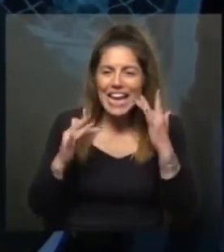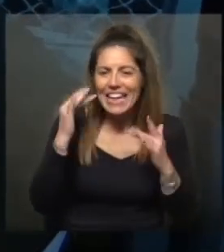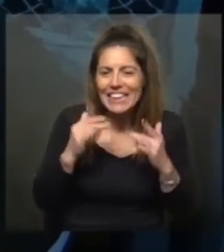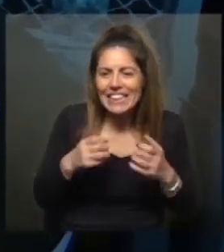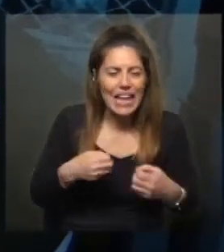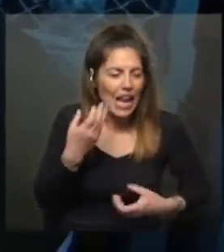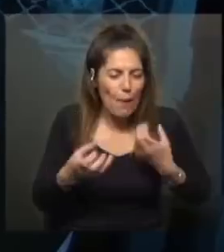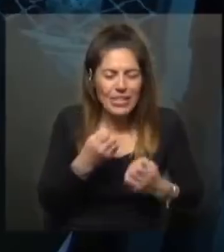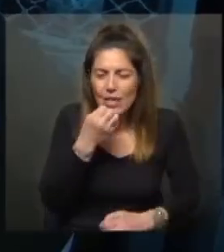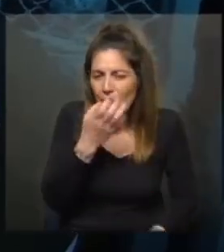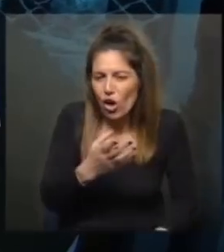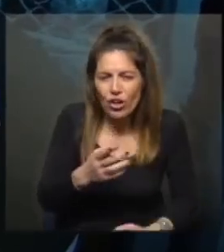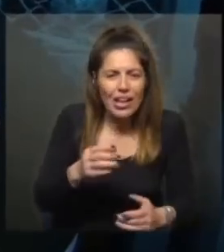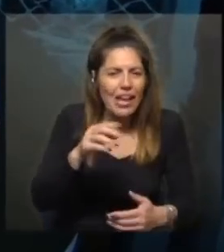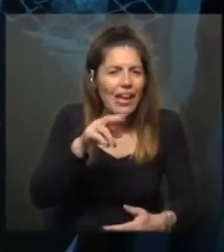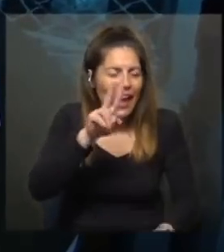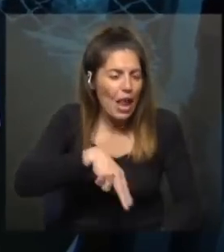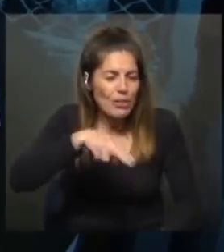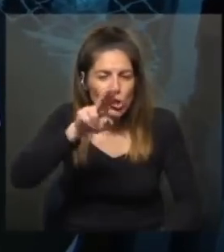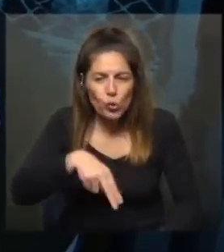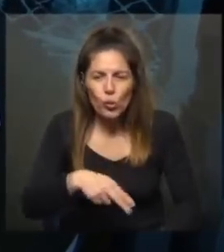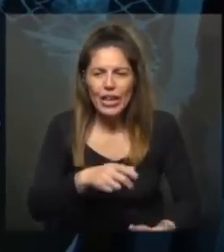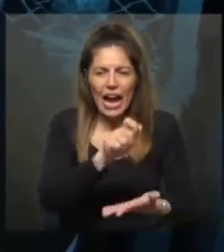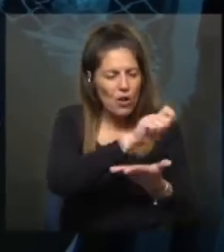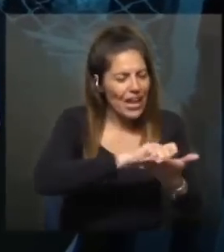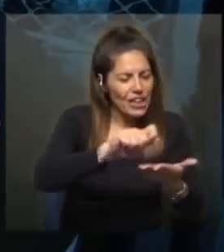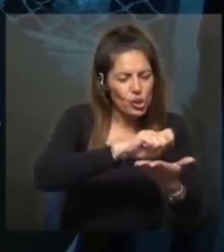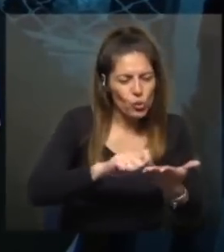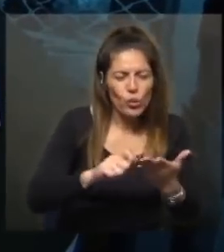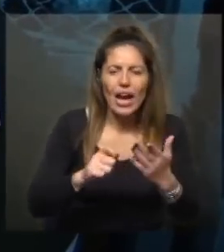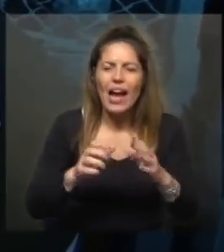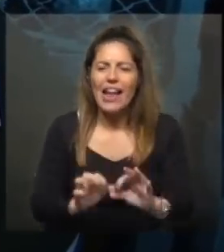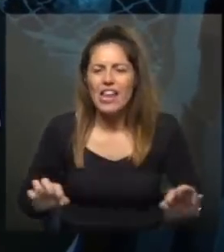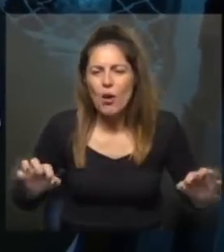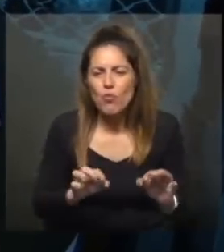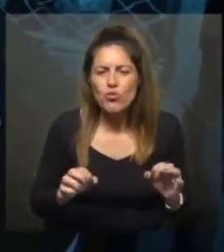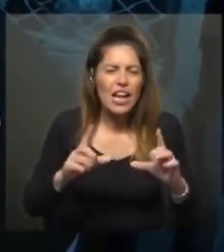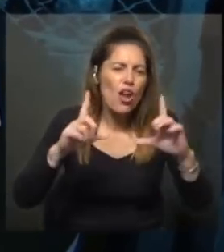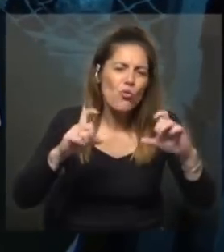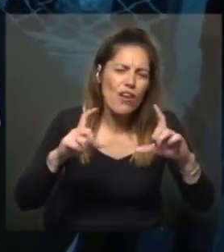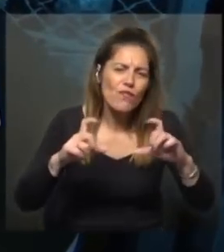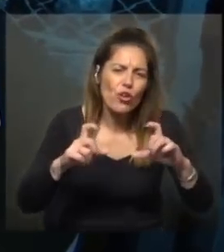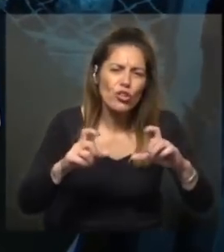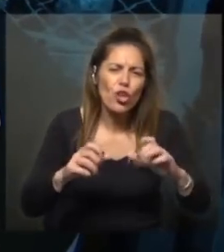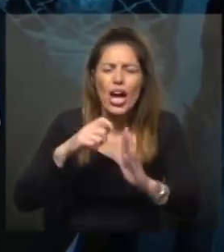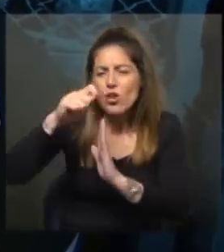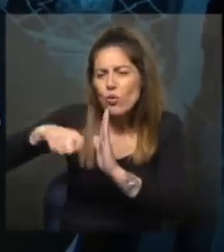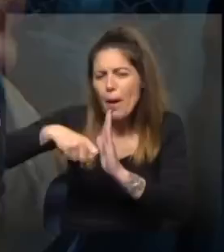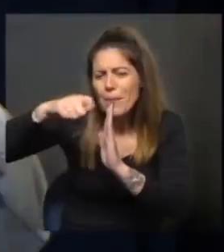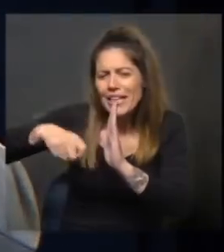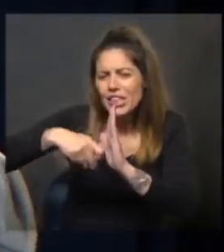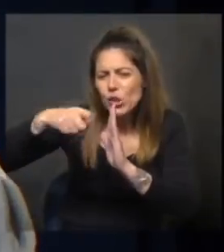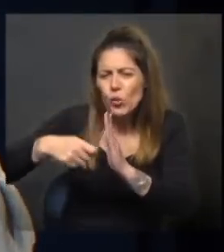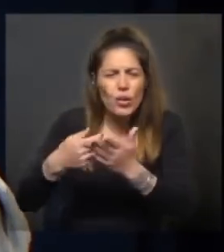en la pintura en una foto en una escritura en una novela no una novela de de un policía de